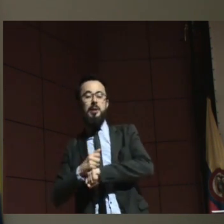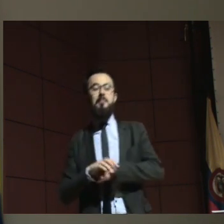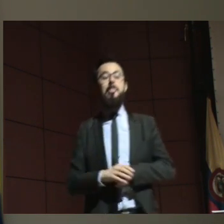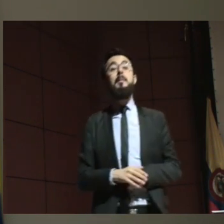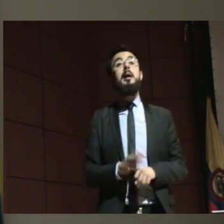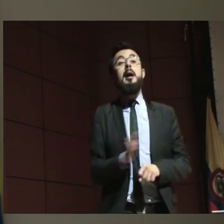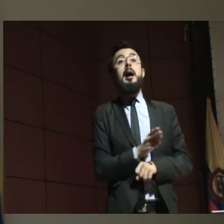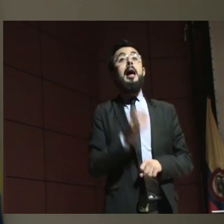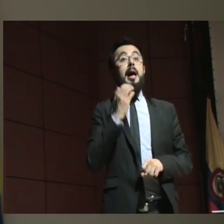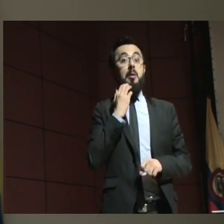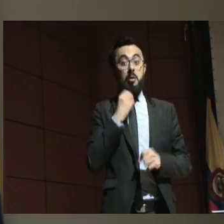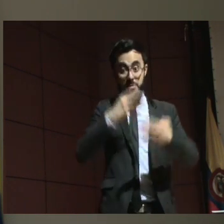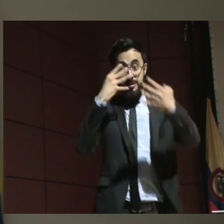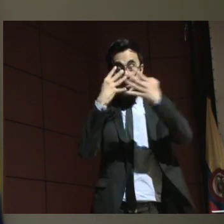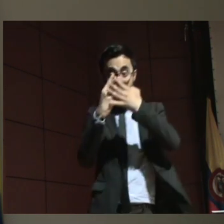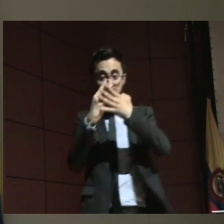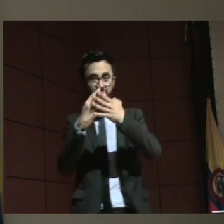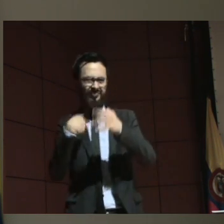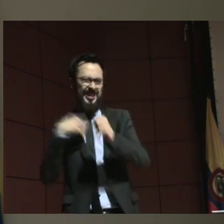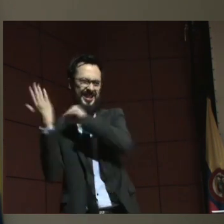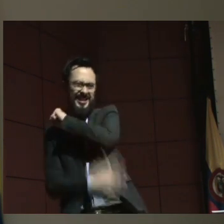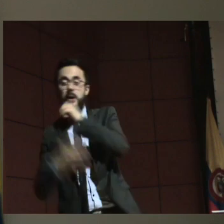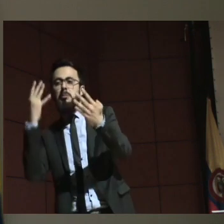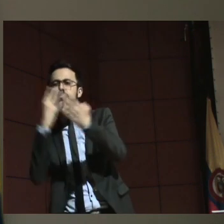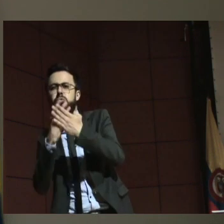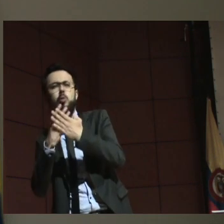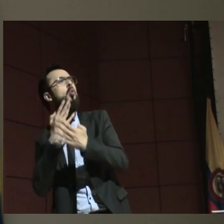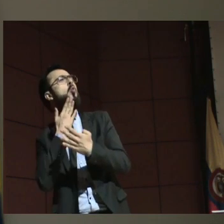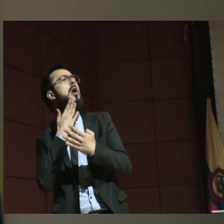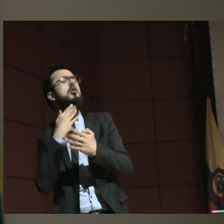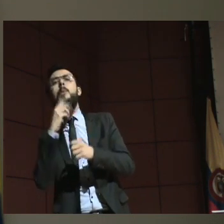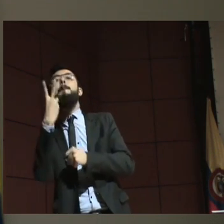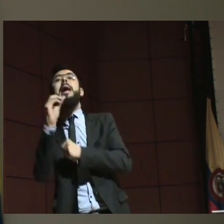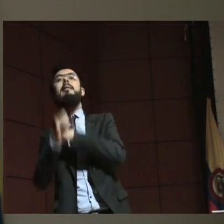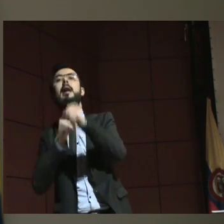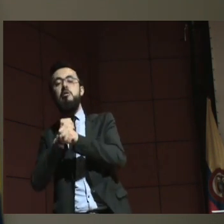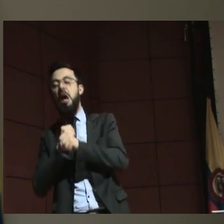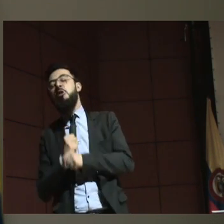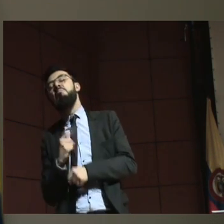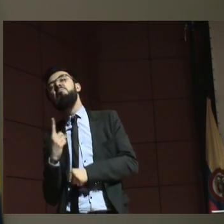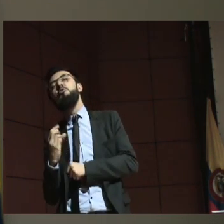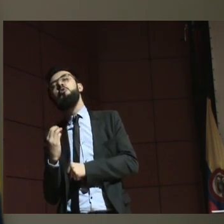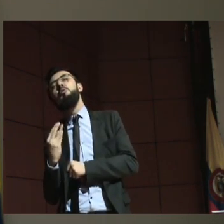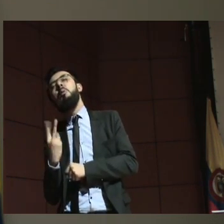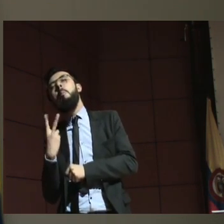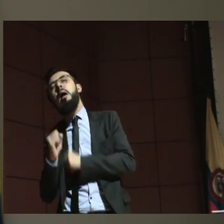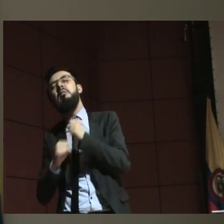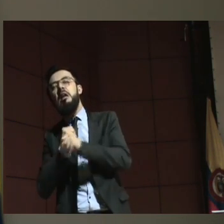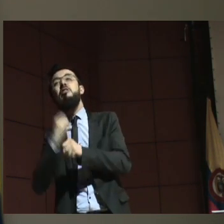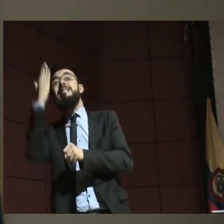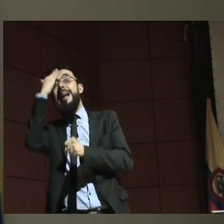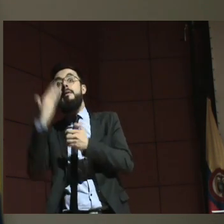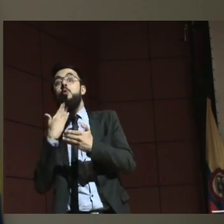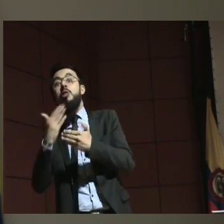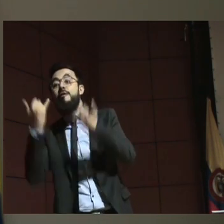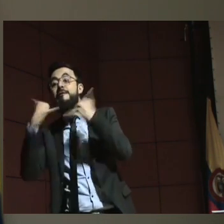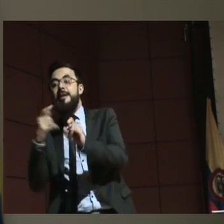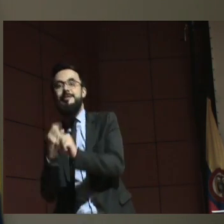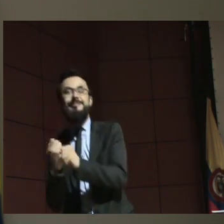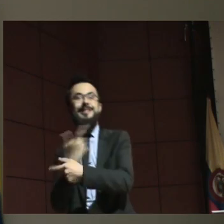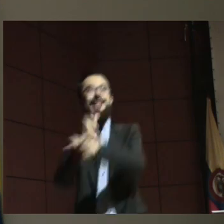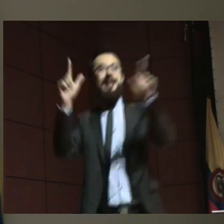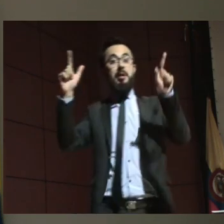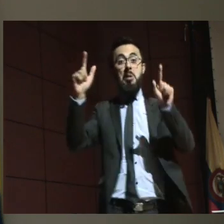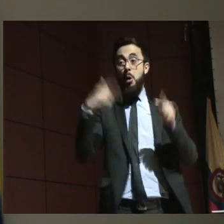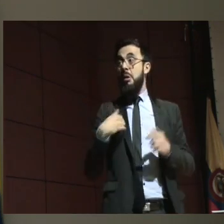sale, pero cuando uno lo declara interdicto, es para toda la vida y nunca se sabe en qué momento se puede levantar. Es más, antes de la ley 1306 no se